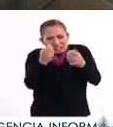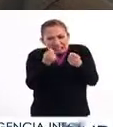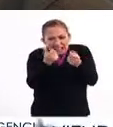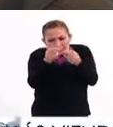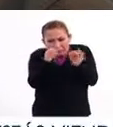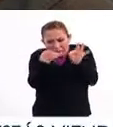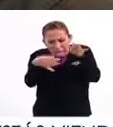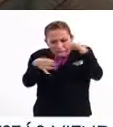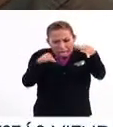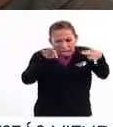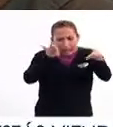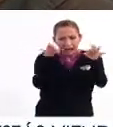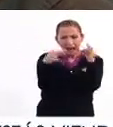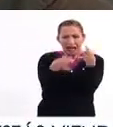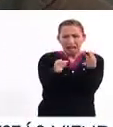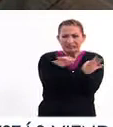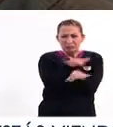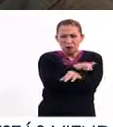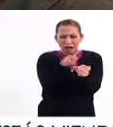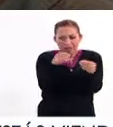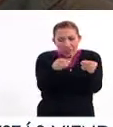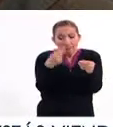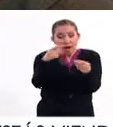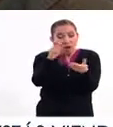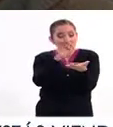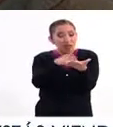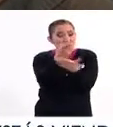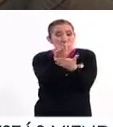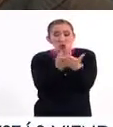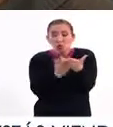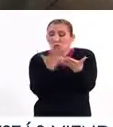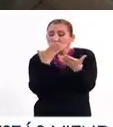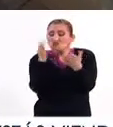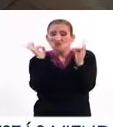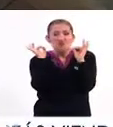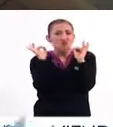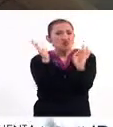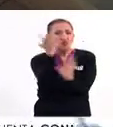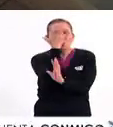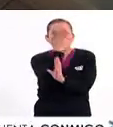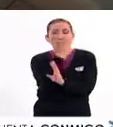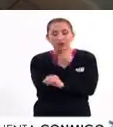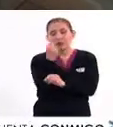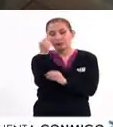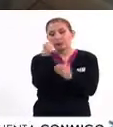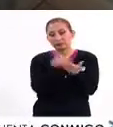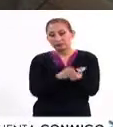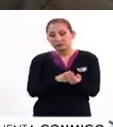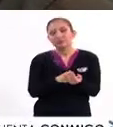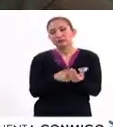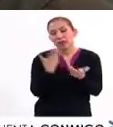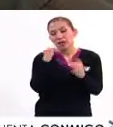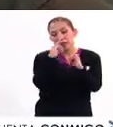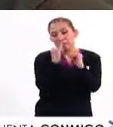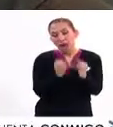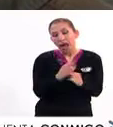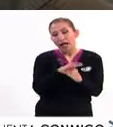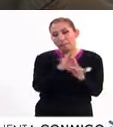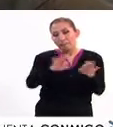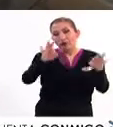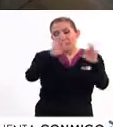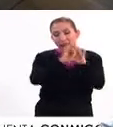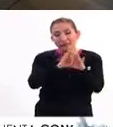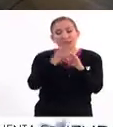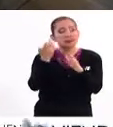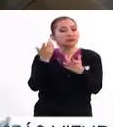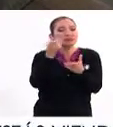sí, la imagen es muy importante, y a final de cuentas ayuda a la trascendencia de los textos y de los impresos, y es una muy buena invitación